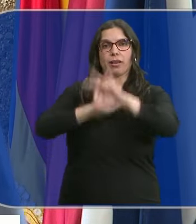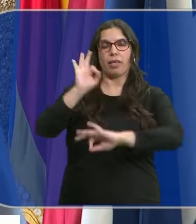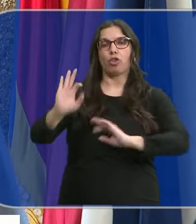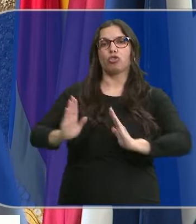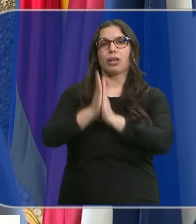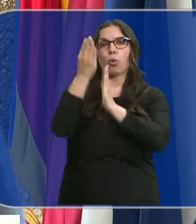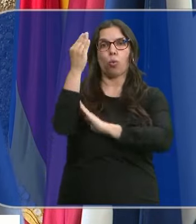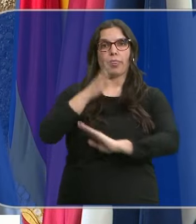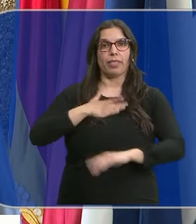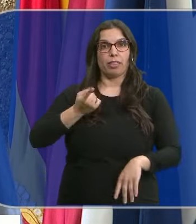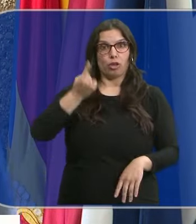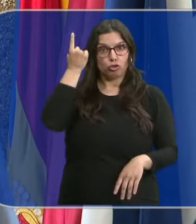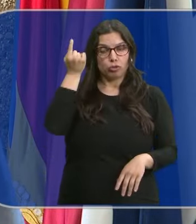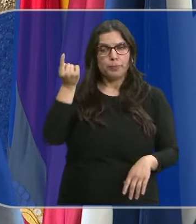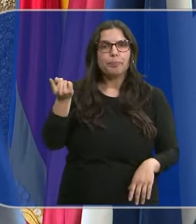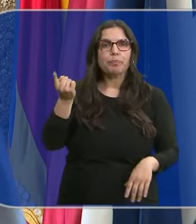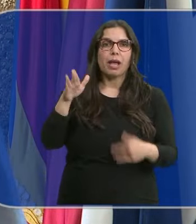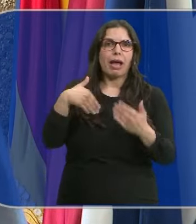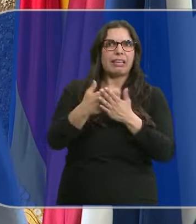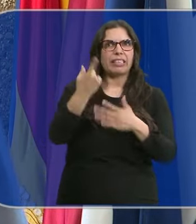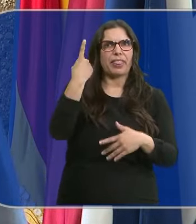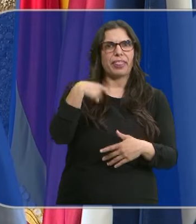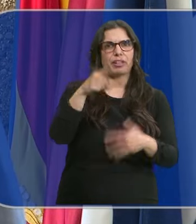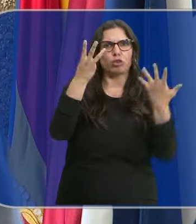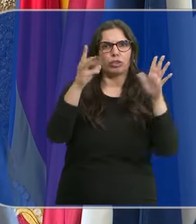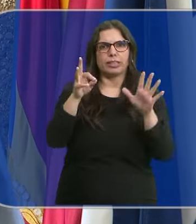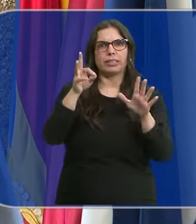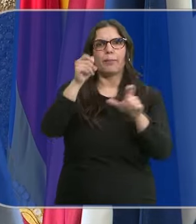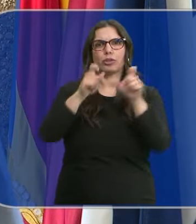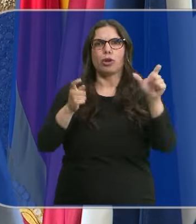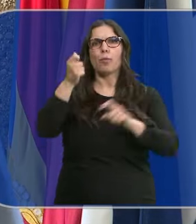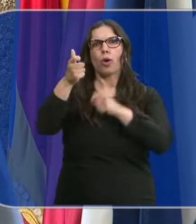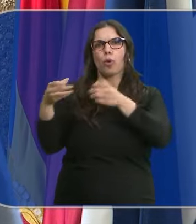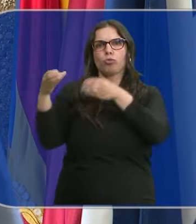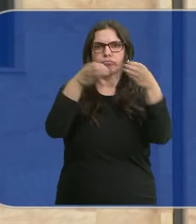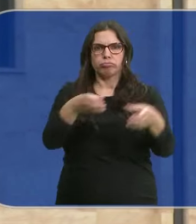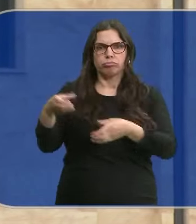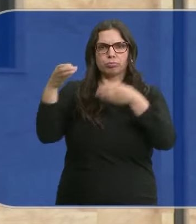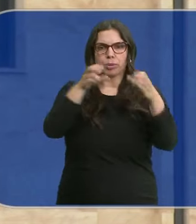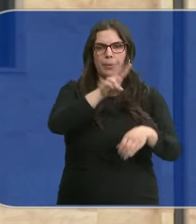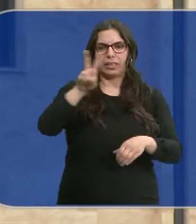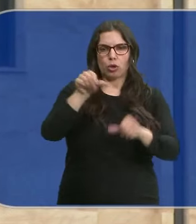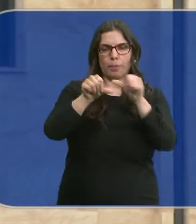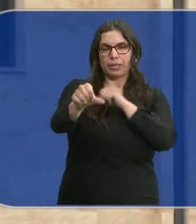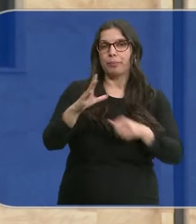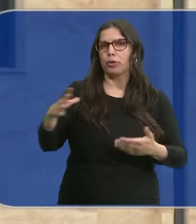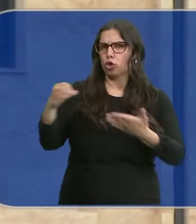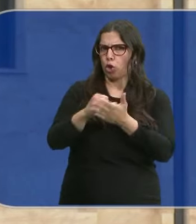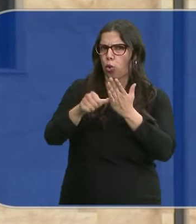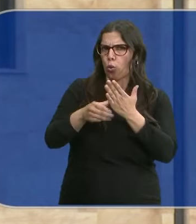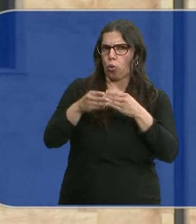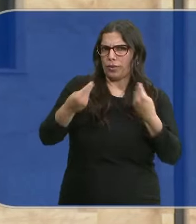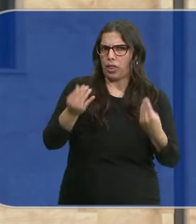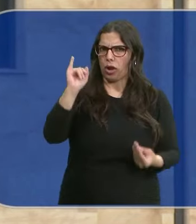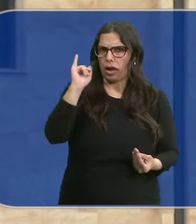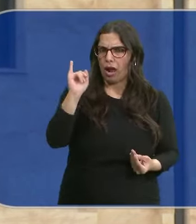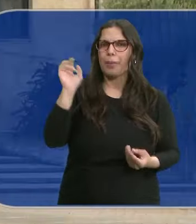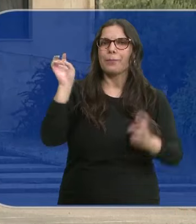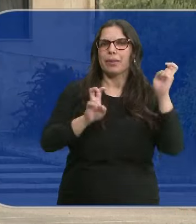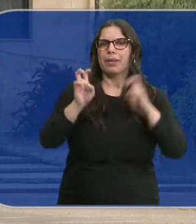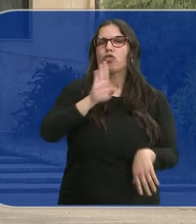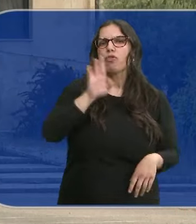Dios, y en principio eso, que es hasta 180 personas y que irán viniendo gradualmente a partir del día 22. Son todos migrantes documentados, procedentes